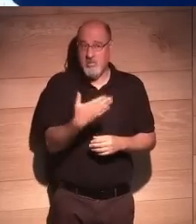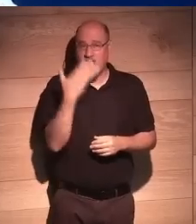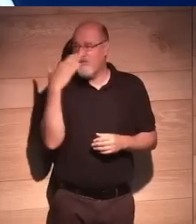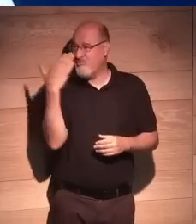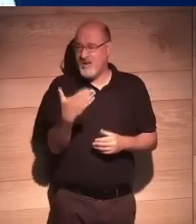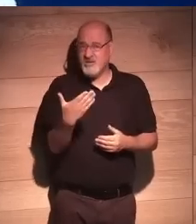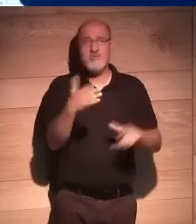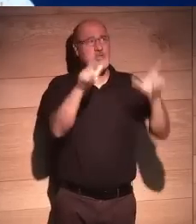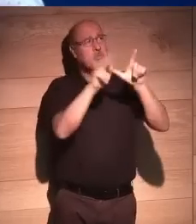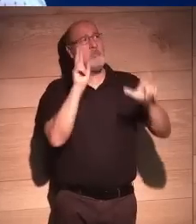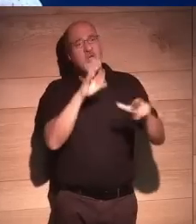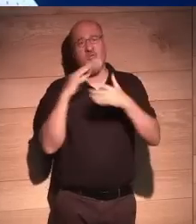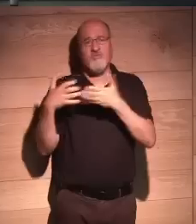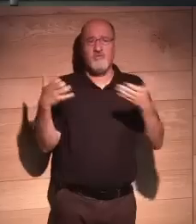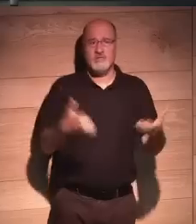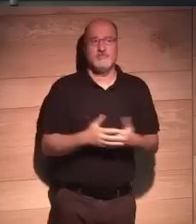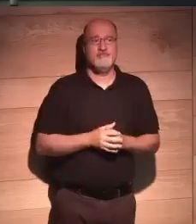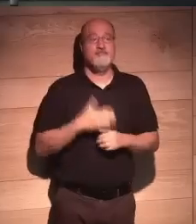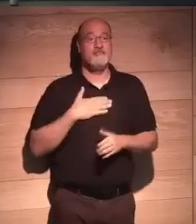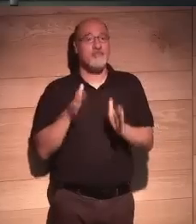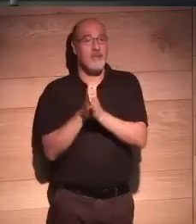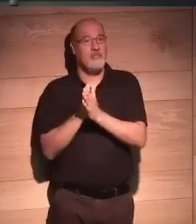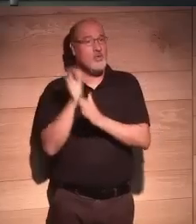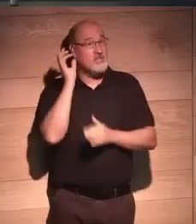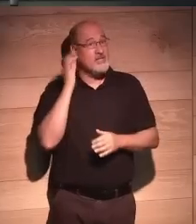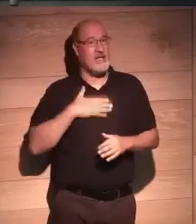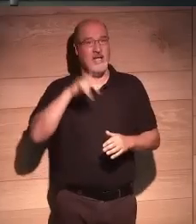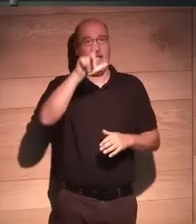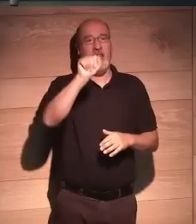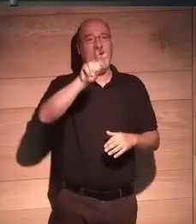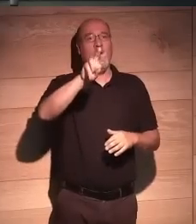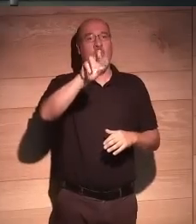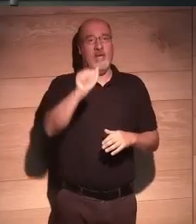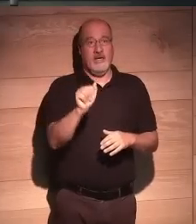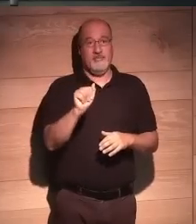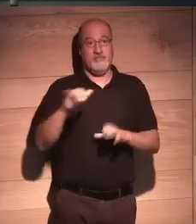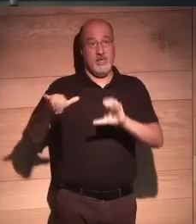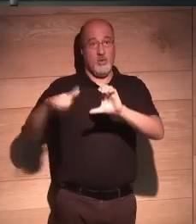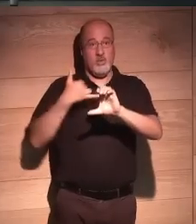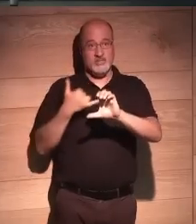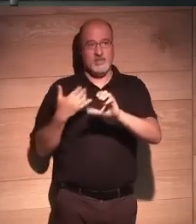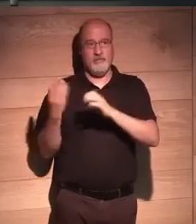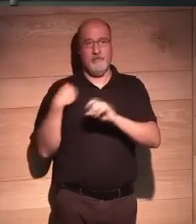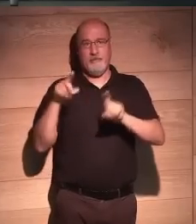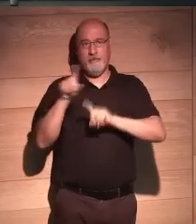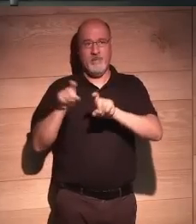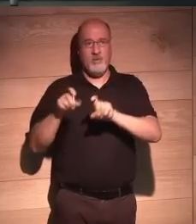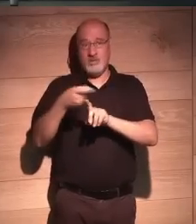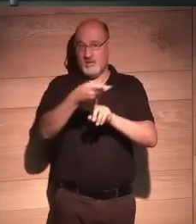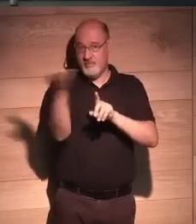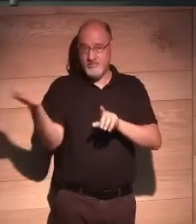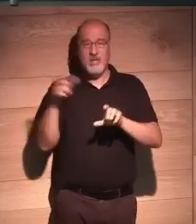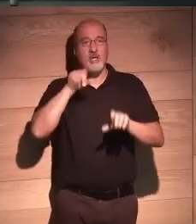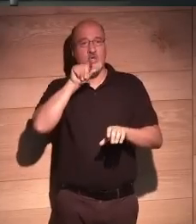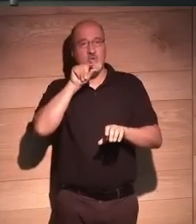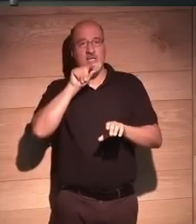ve la tele. Oye, mi compañera Laura me está pasando por WhatsApp preguntas que nos hace gente